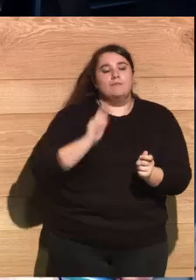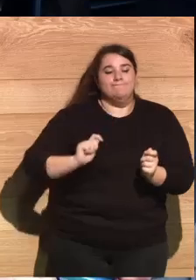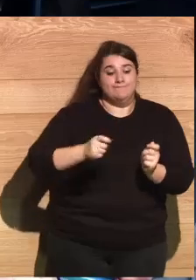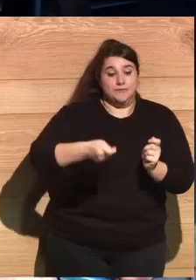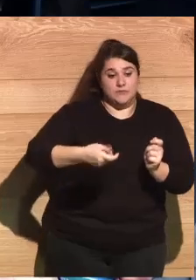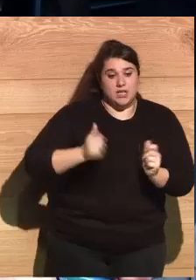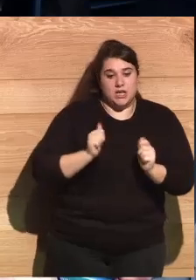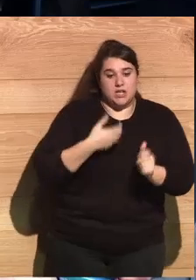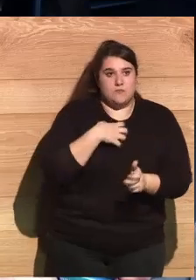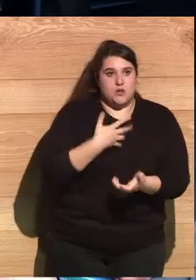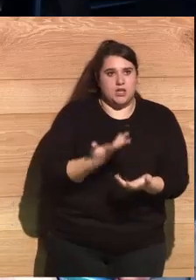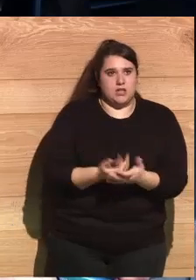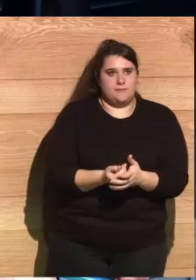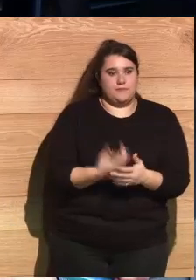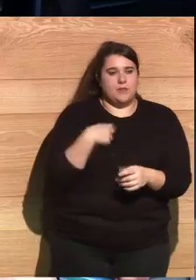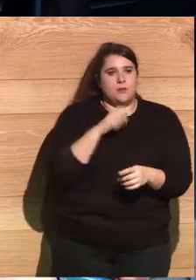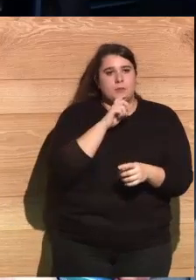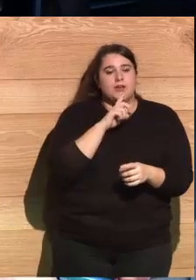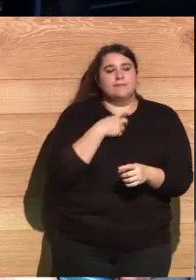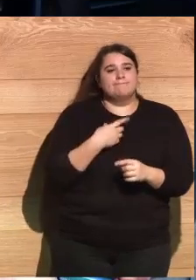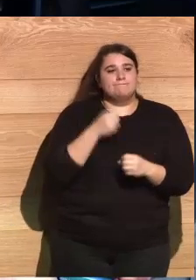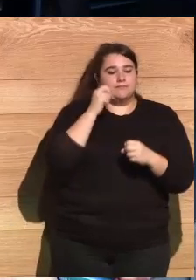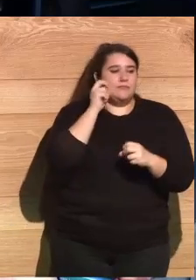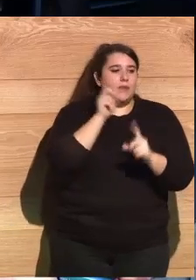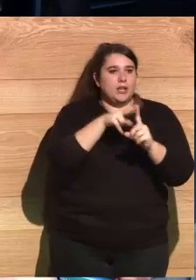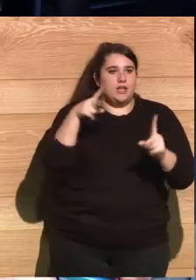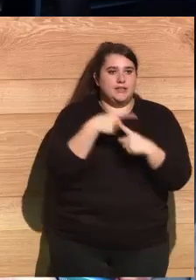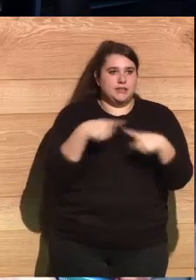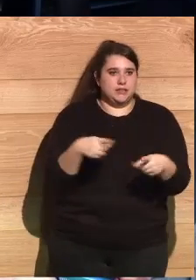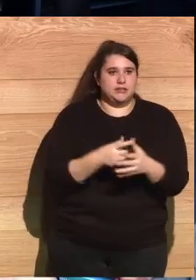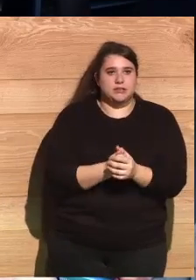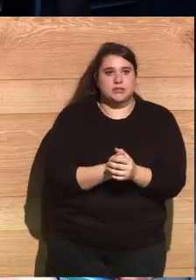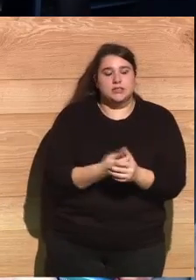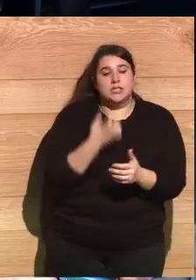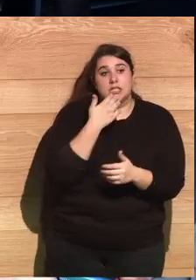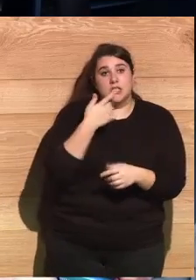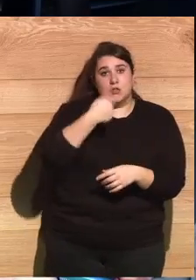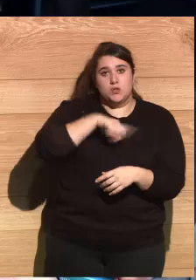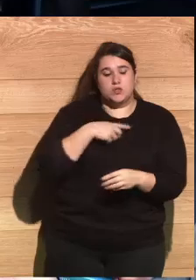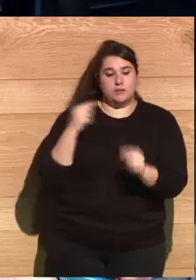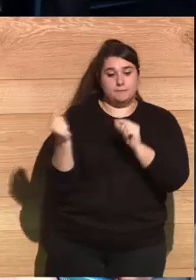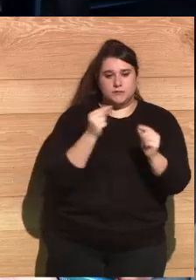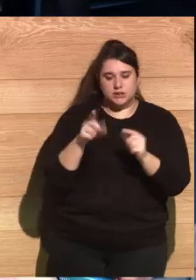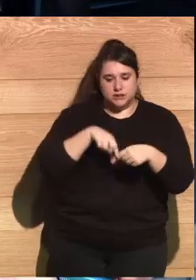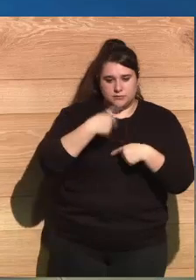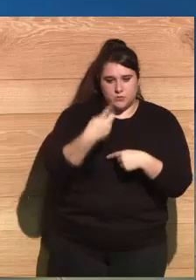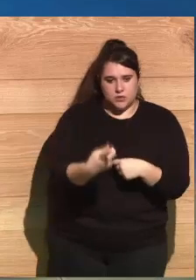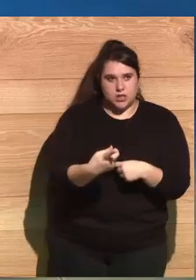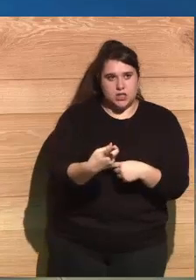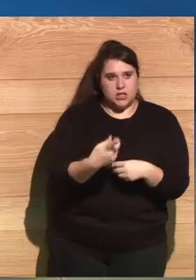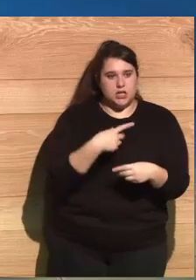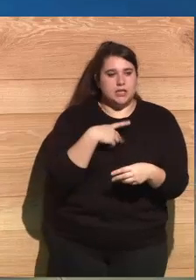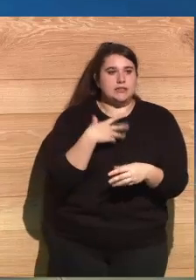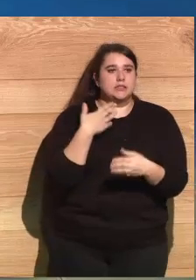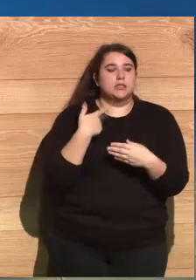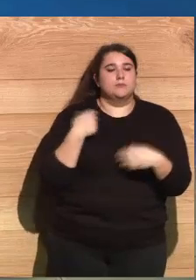menos 20 bajo cero, te da otra magnitud de tu presente. O sea, si nosotros ahora, después de esta charla, tuviésemos que